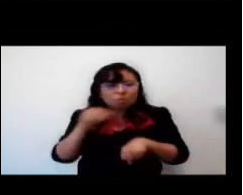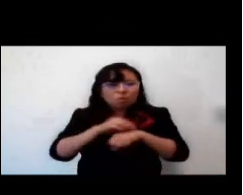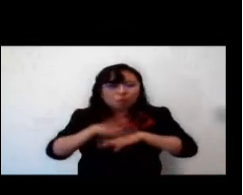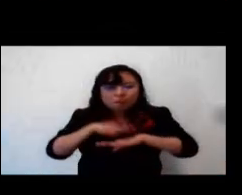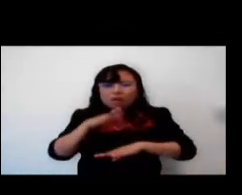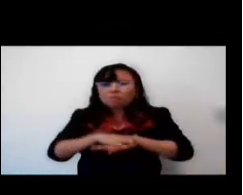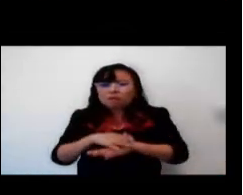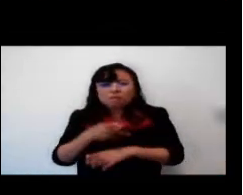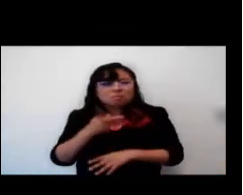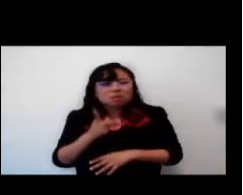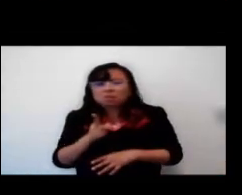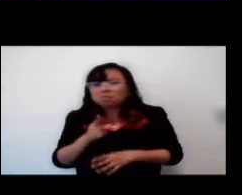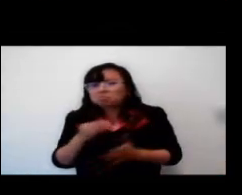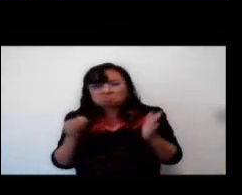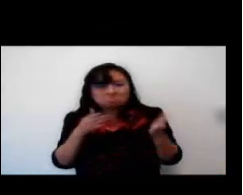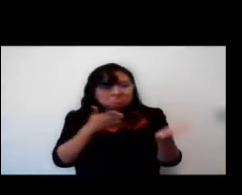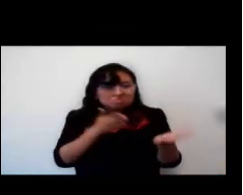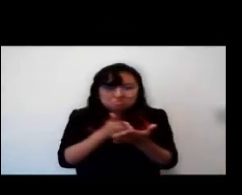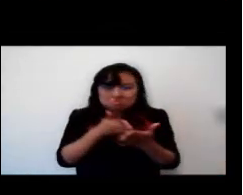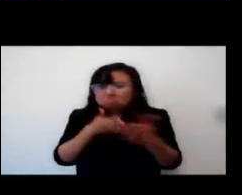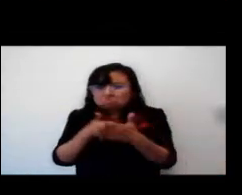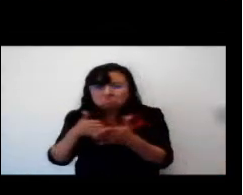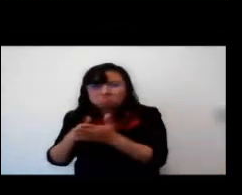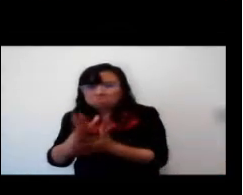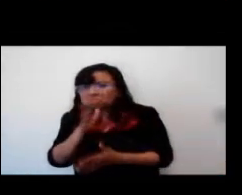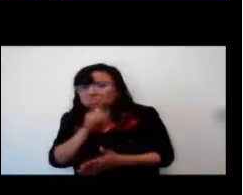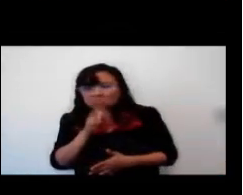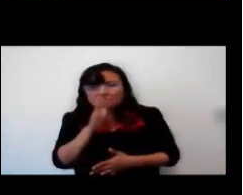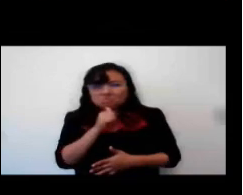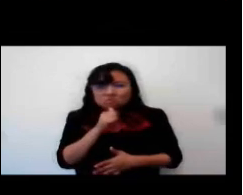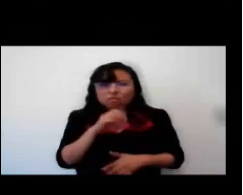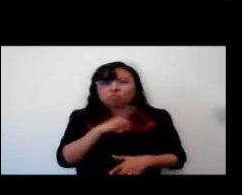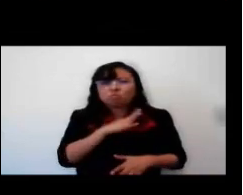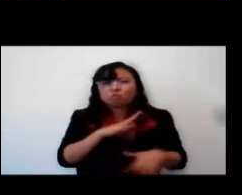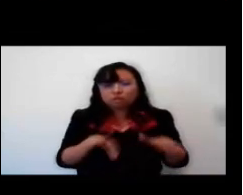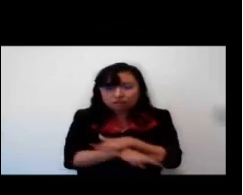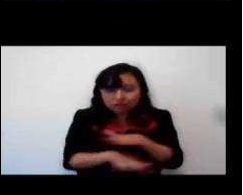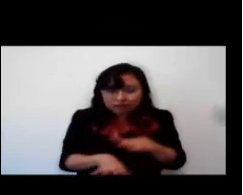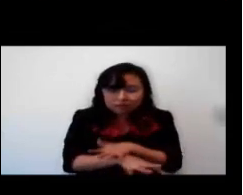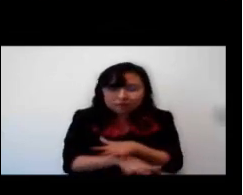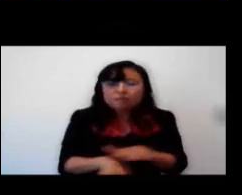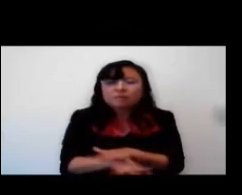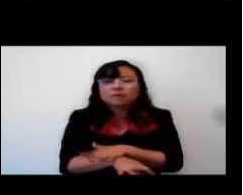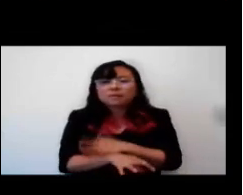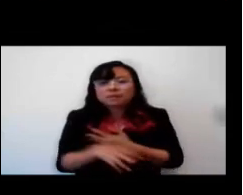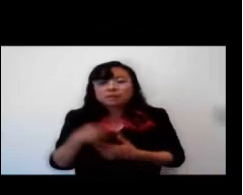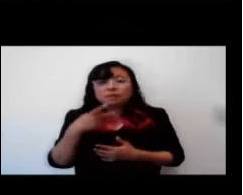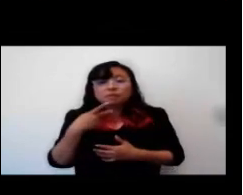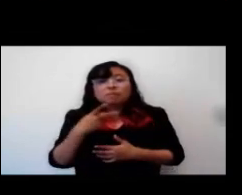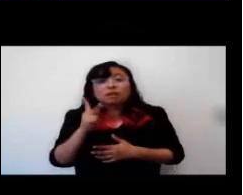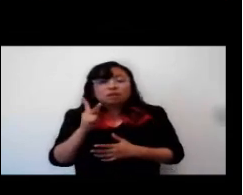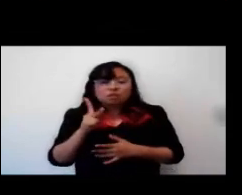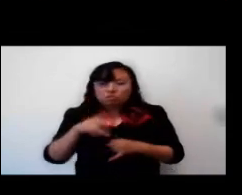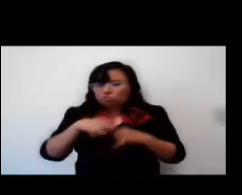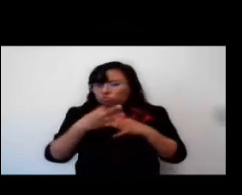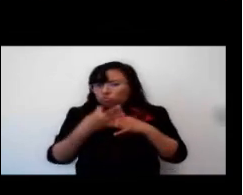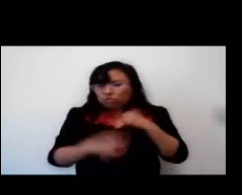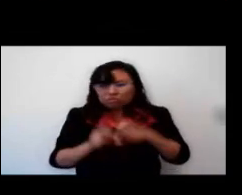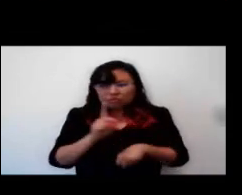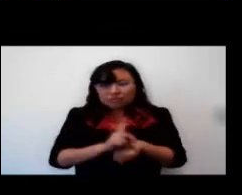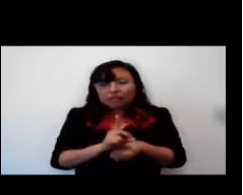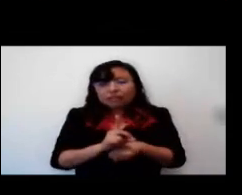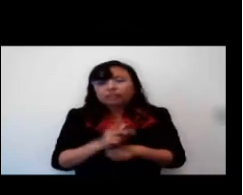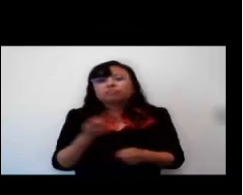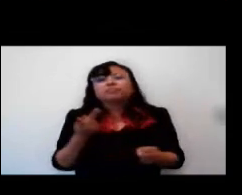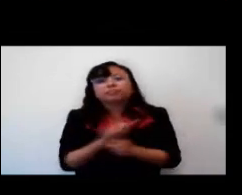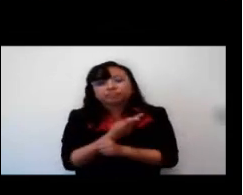información. Y esto es, pueden cambiar de auxiliar, pueden cambiar, pero al final del día, cuando estas